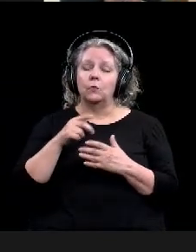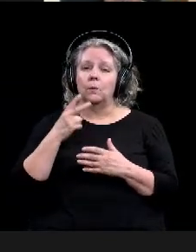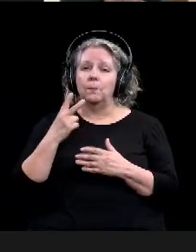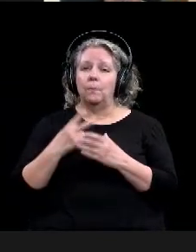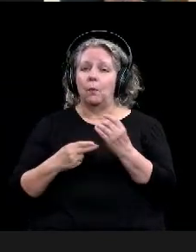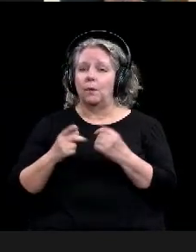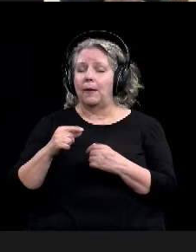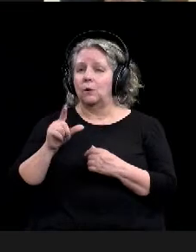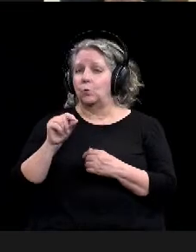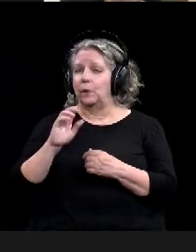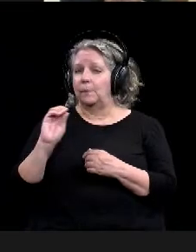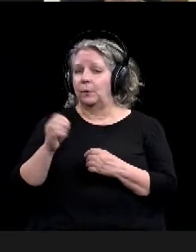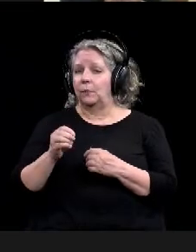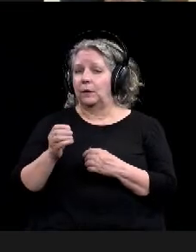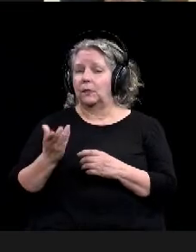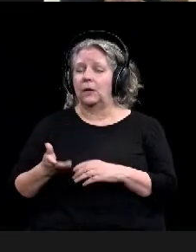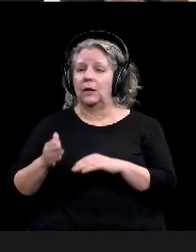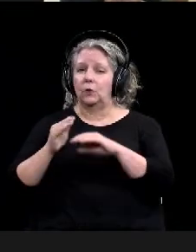ciento